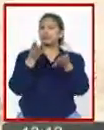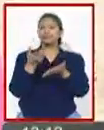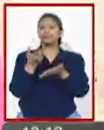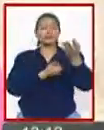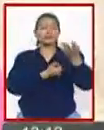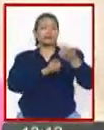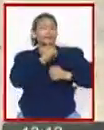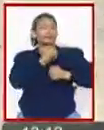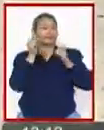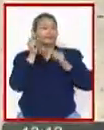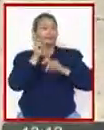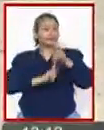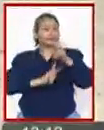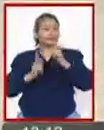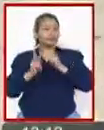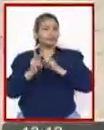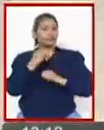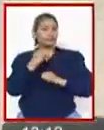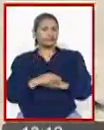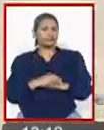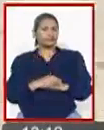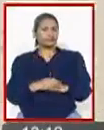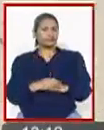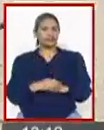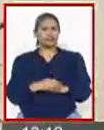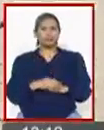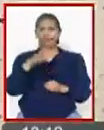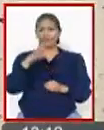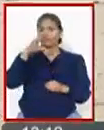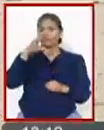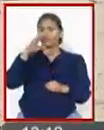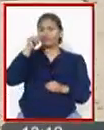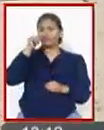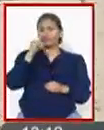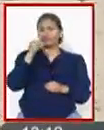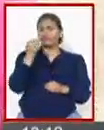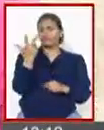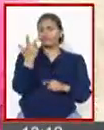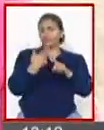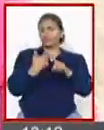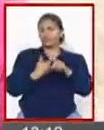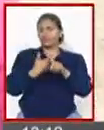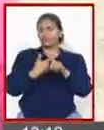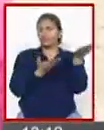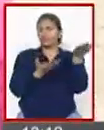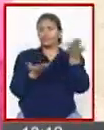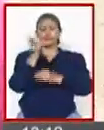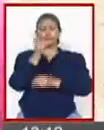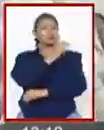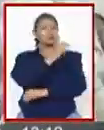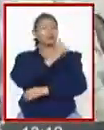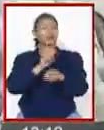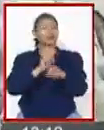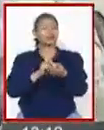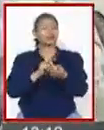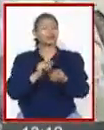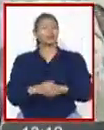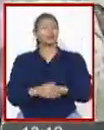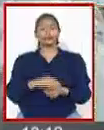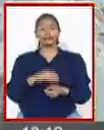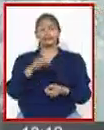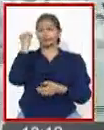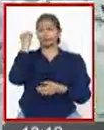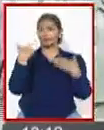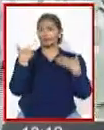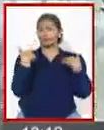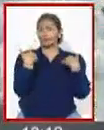sufriendo la gente, cómo ha afectado. Mire, la niña de 3 meses casi se ha muerto. Ahorita está ha ido al médico. Mi hija, mi sobrina, están